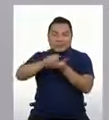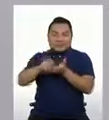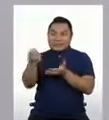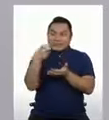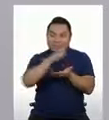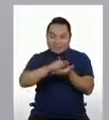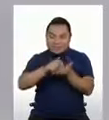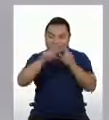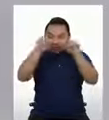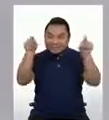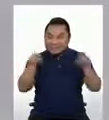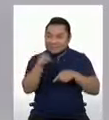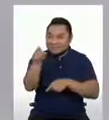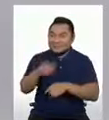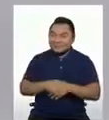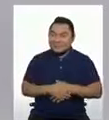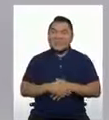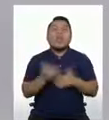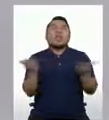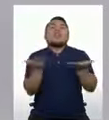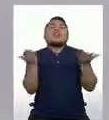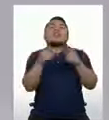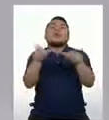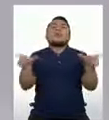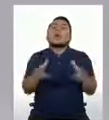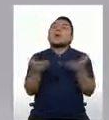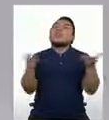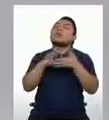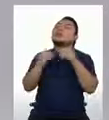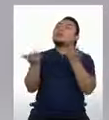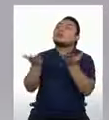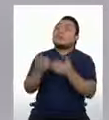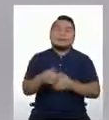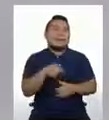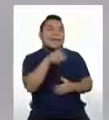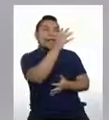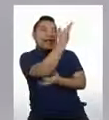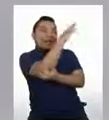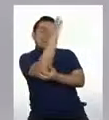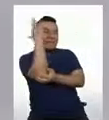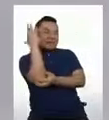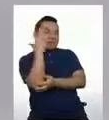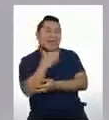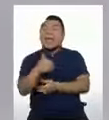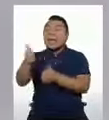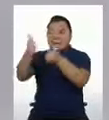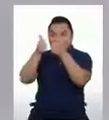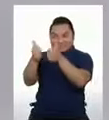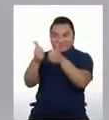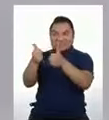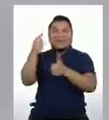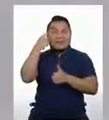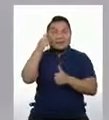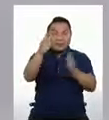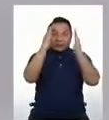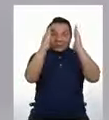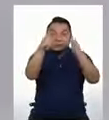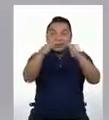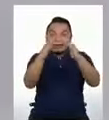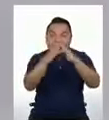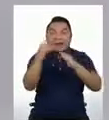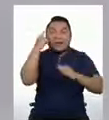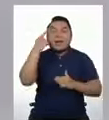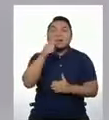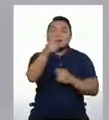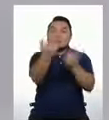nosotros este recuadro. ¿Dónde sucedió la historia? En la selva. Muy bien, Patti. Atentos todos en casa